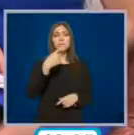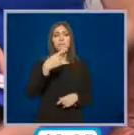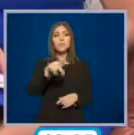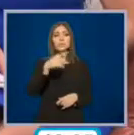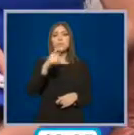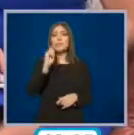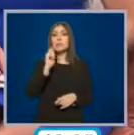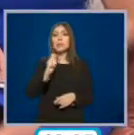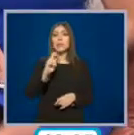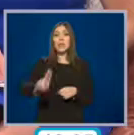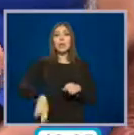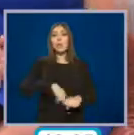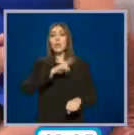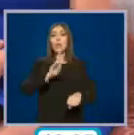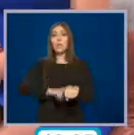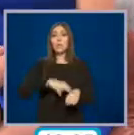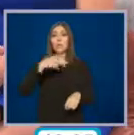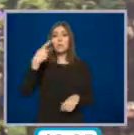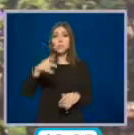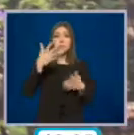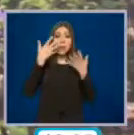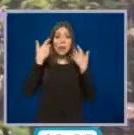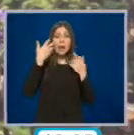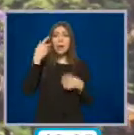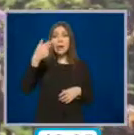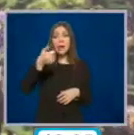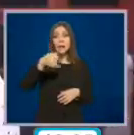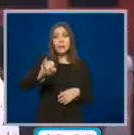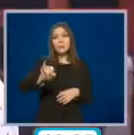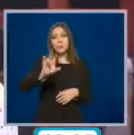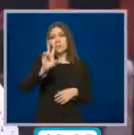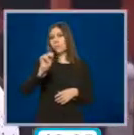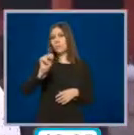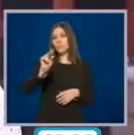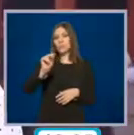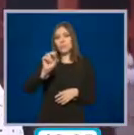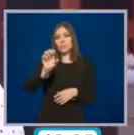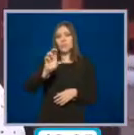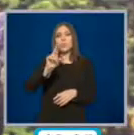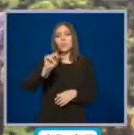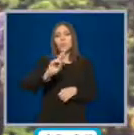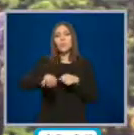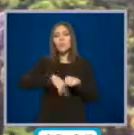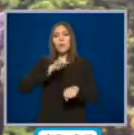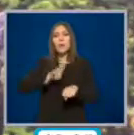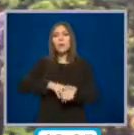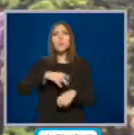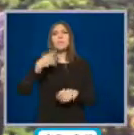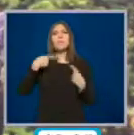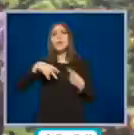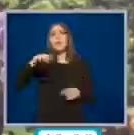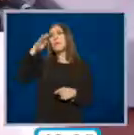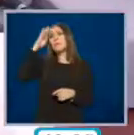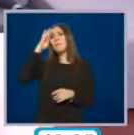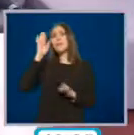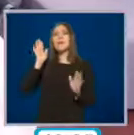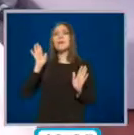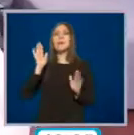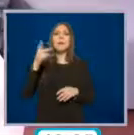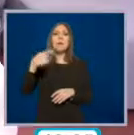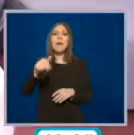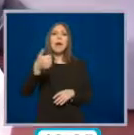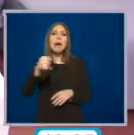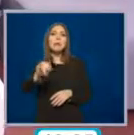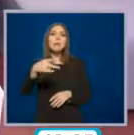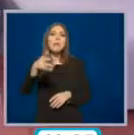ser normal. No, no es normal, en efecto, o sea, y es algo que creemos que es muy natural